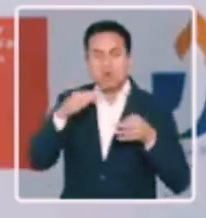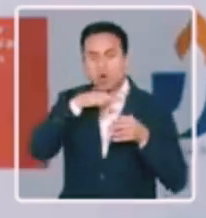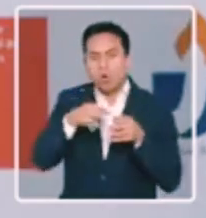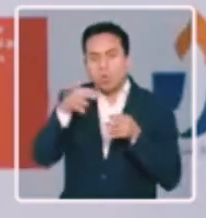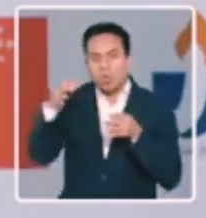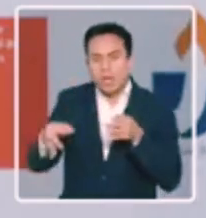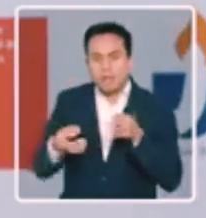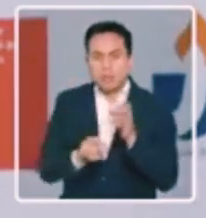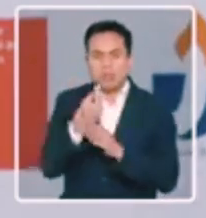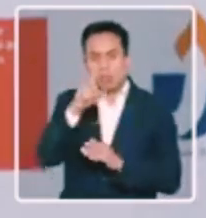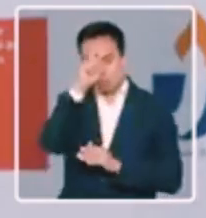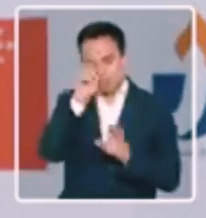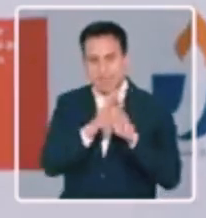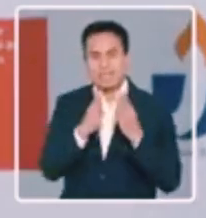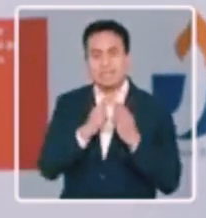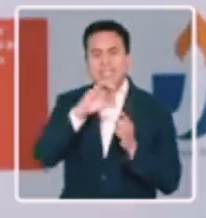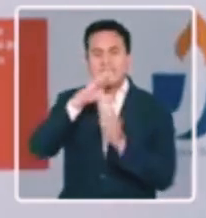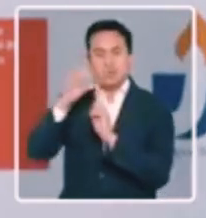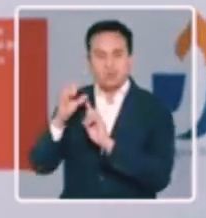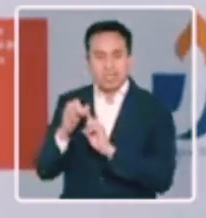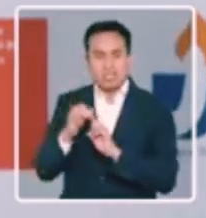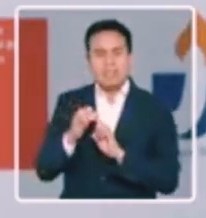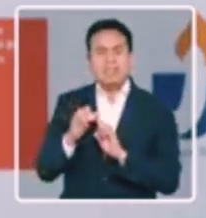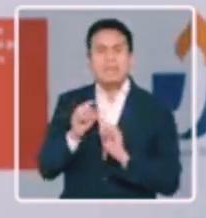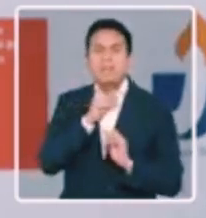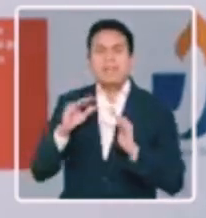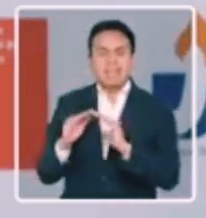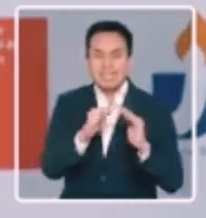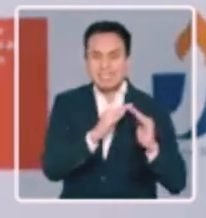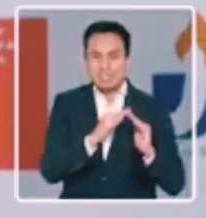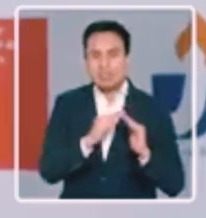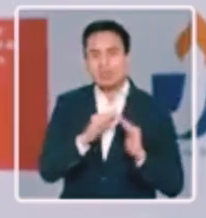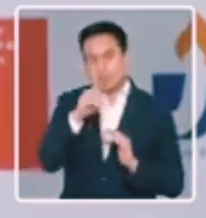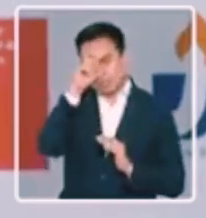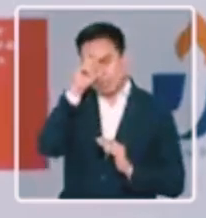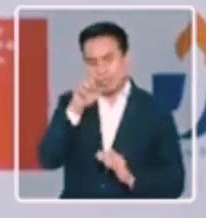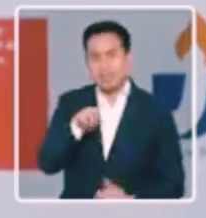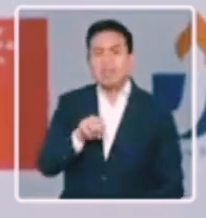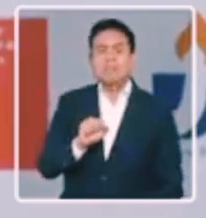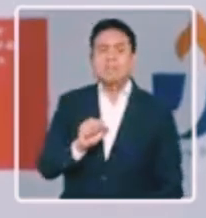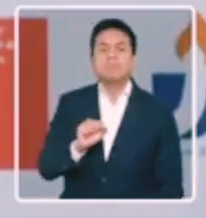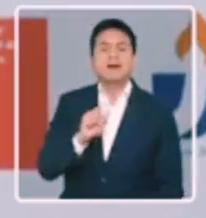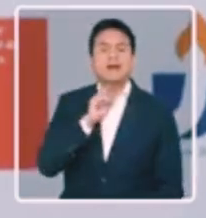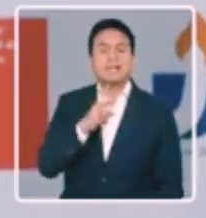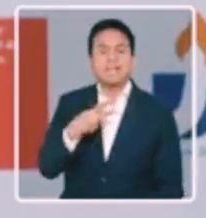inaugurando el nuevo hospital intercultural en Padre Las Casas en el hospital intercultural de